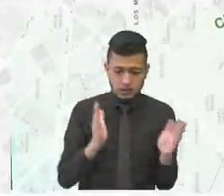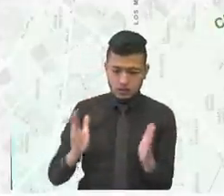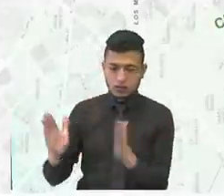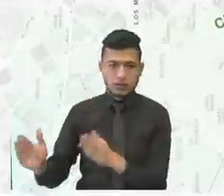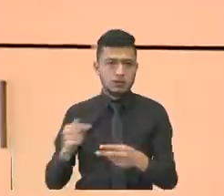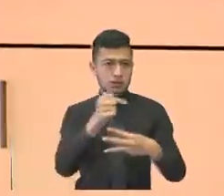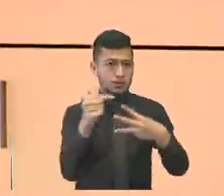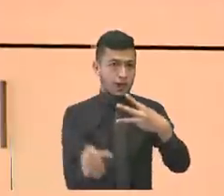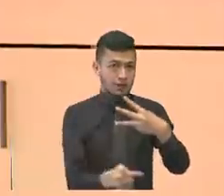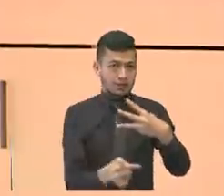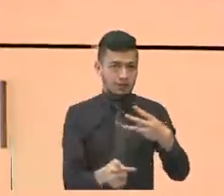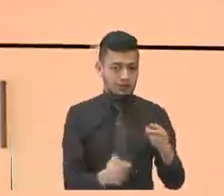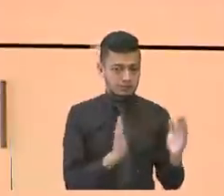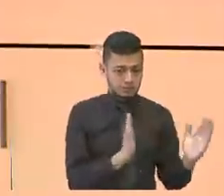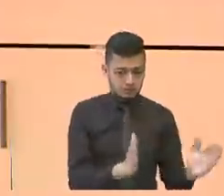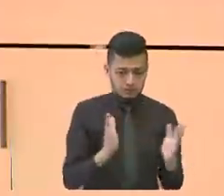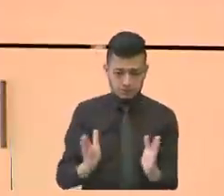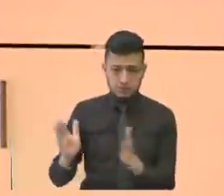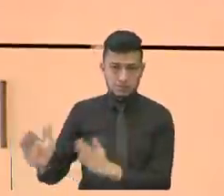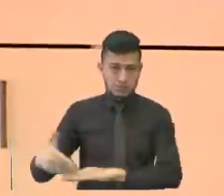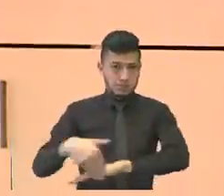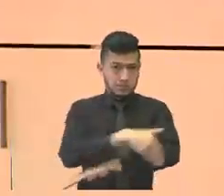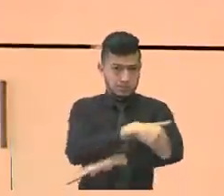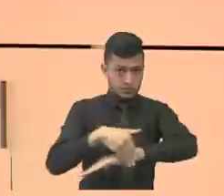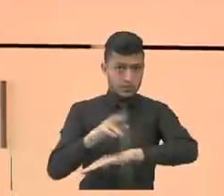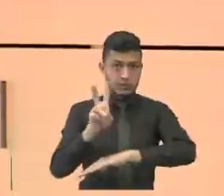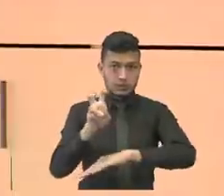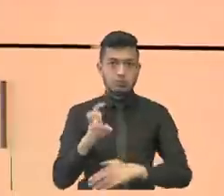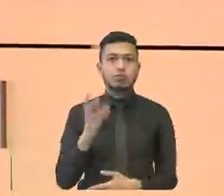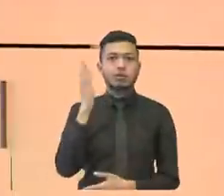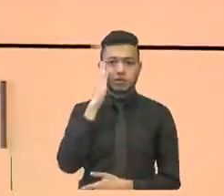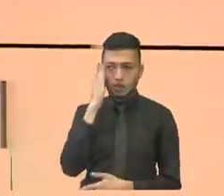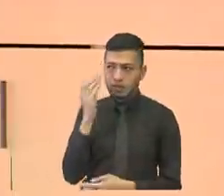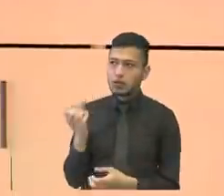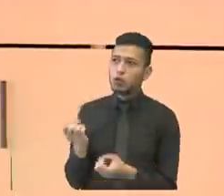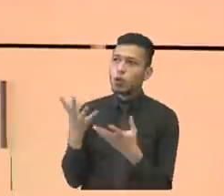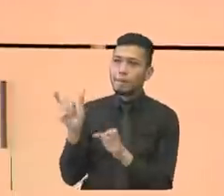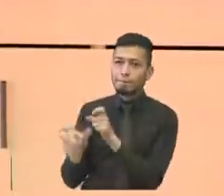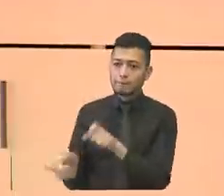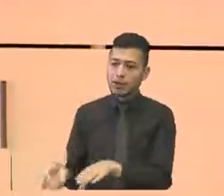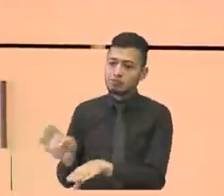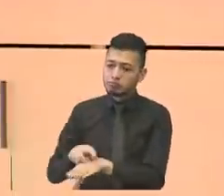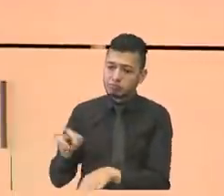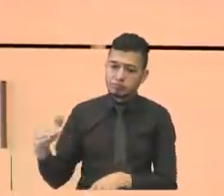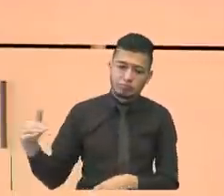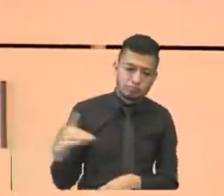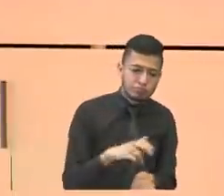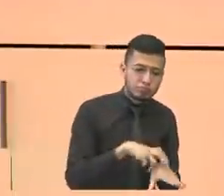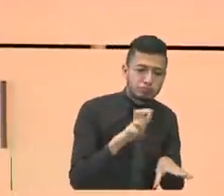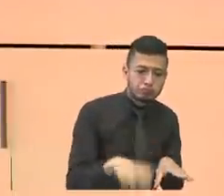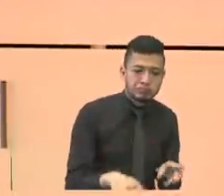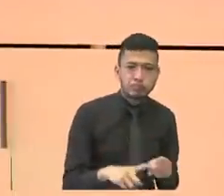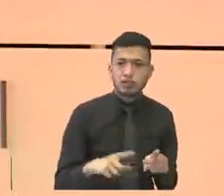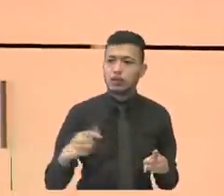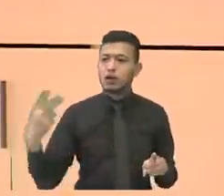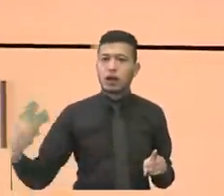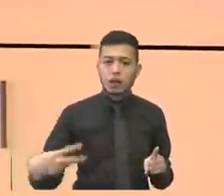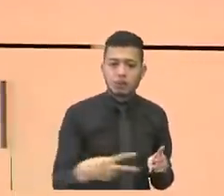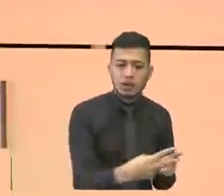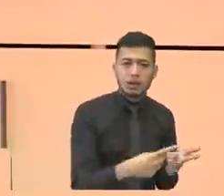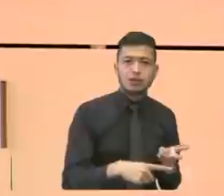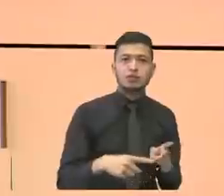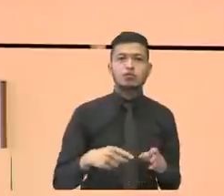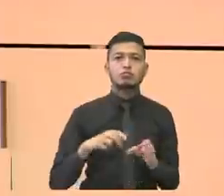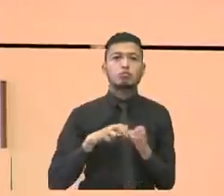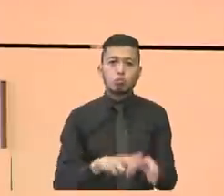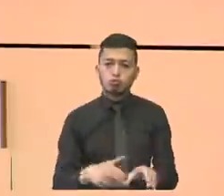Tres séptimas. Y los datos de viajes peatonales o en carros o en transporte público